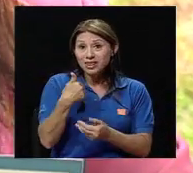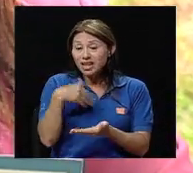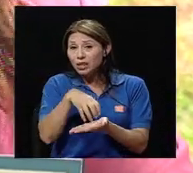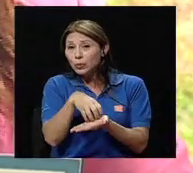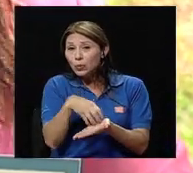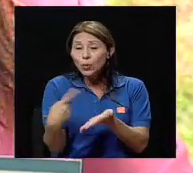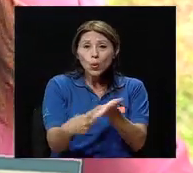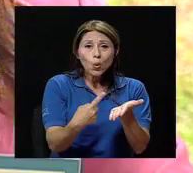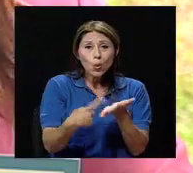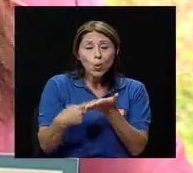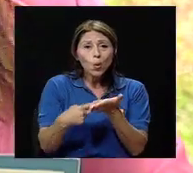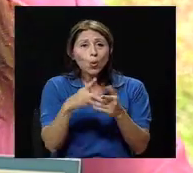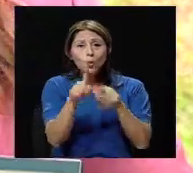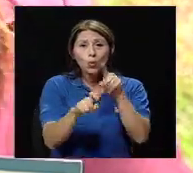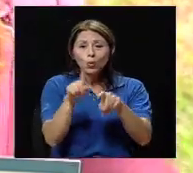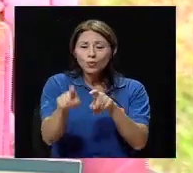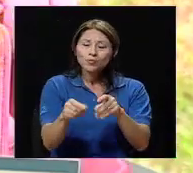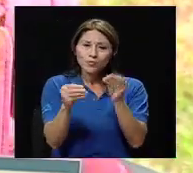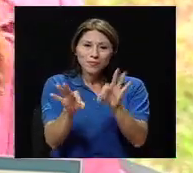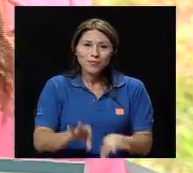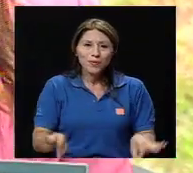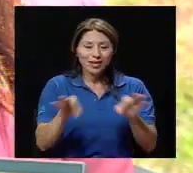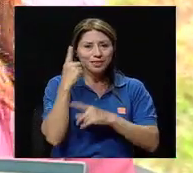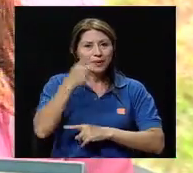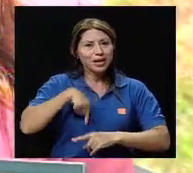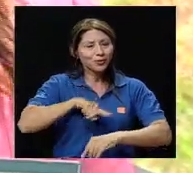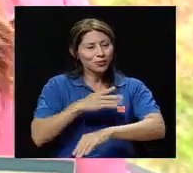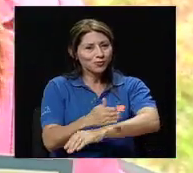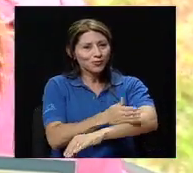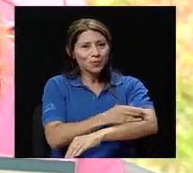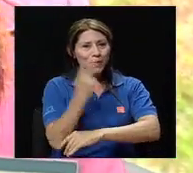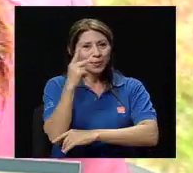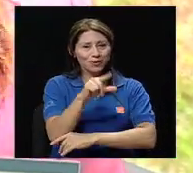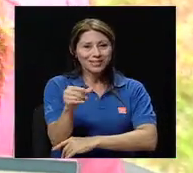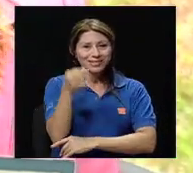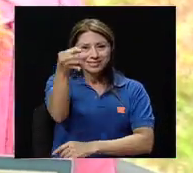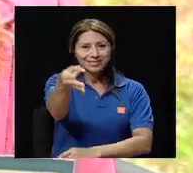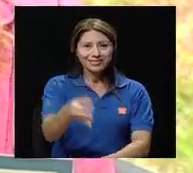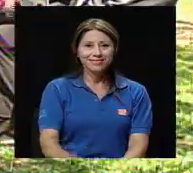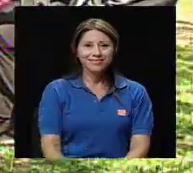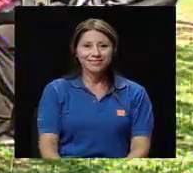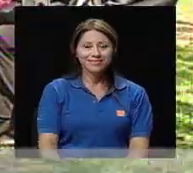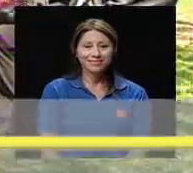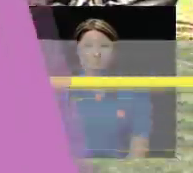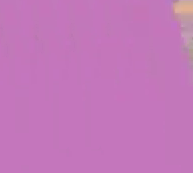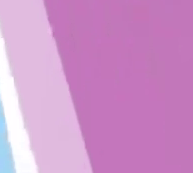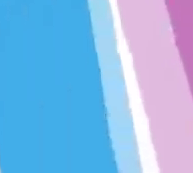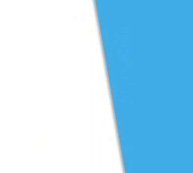sugerencias, sus comentarios, son muy valiosos para seguir creciendo cada día. Nos vemos la próxima semana.